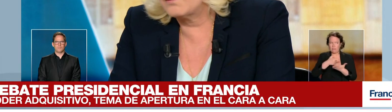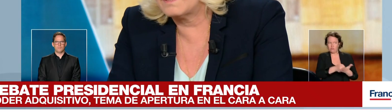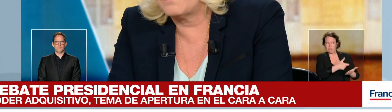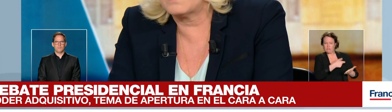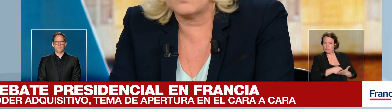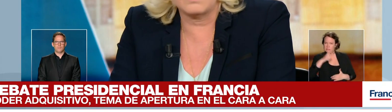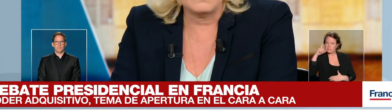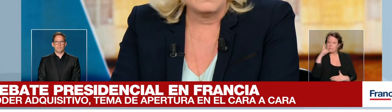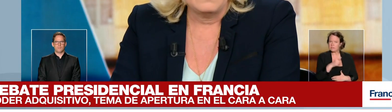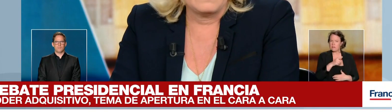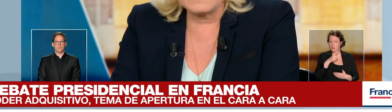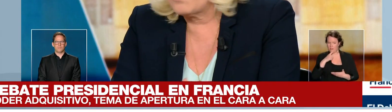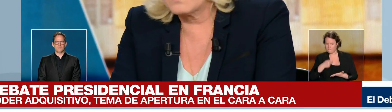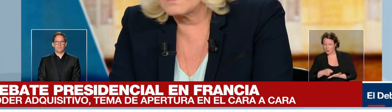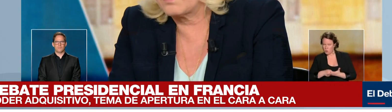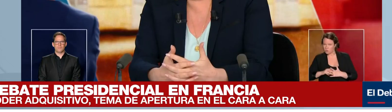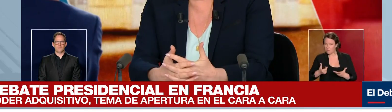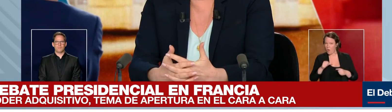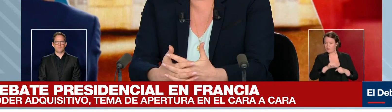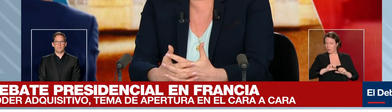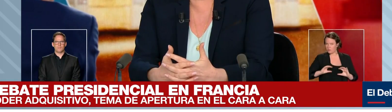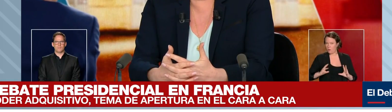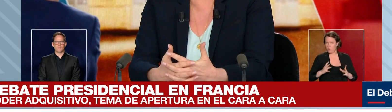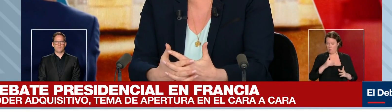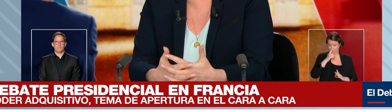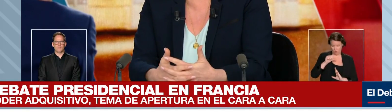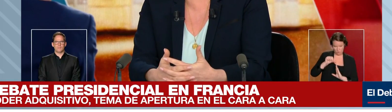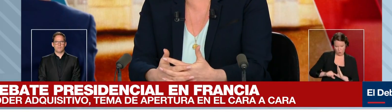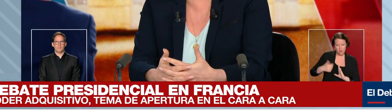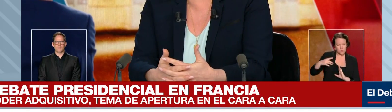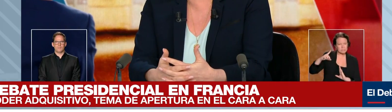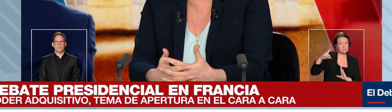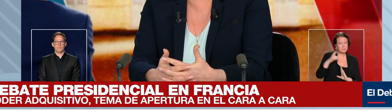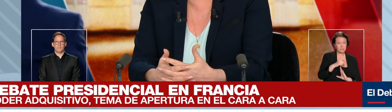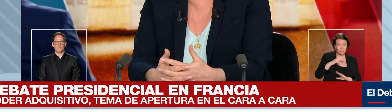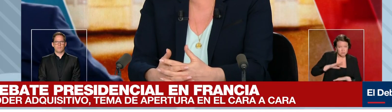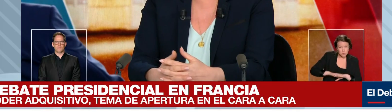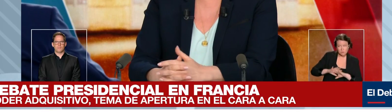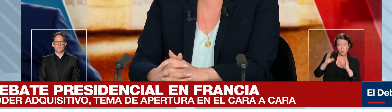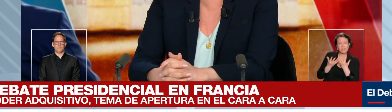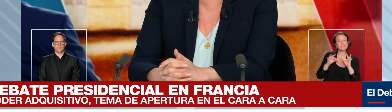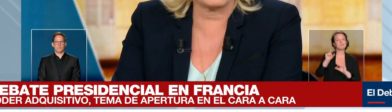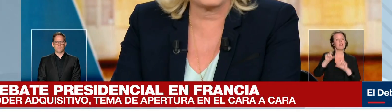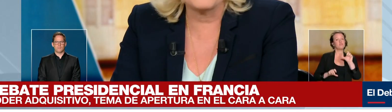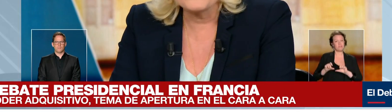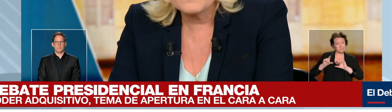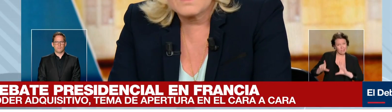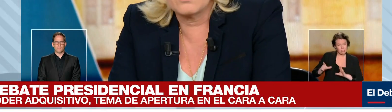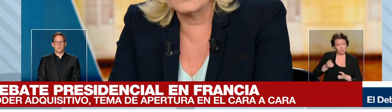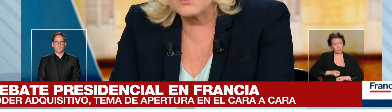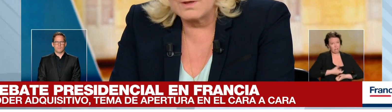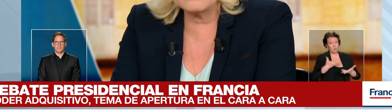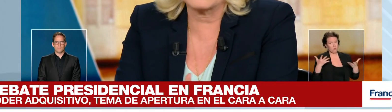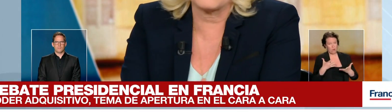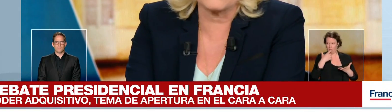no alcanzaban a pagar las facturas al fin del mes. Y estas personas consideran que han perdido el poder adquisitivo